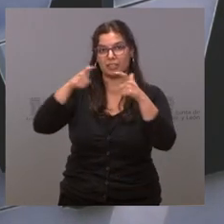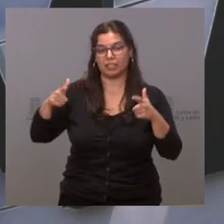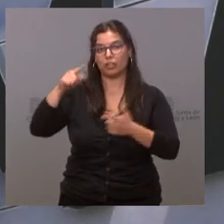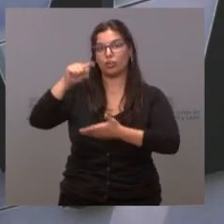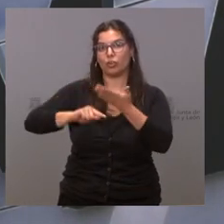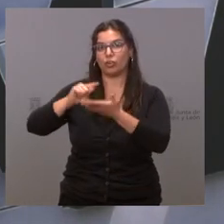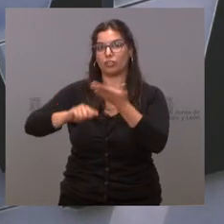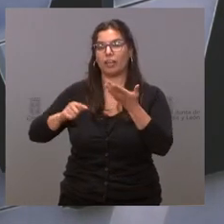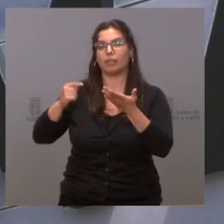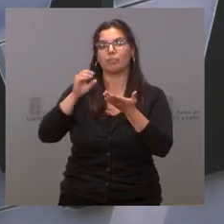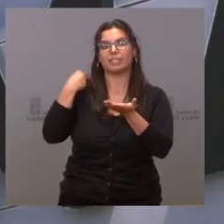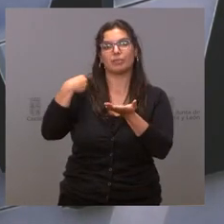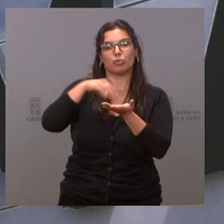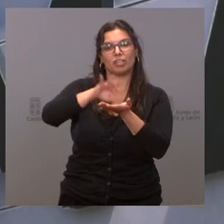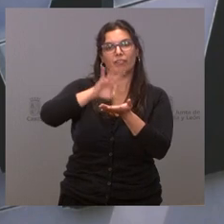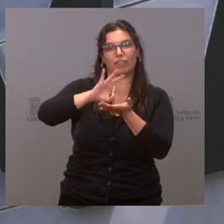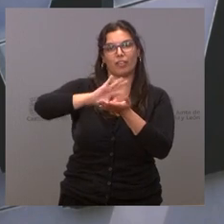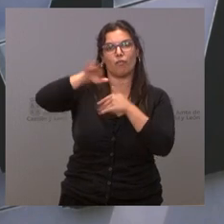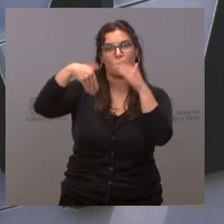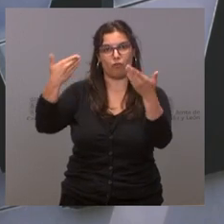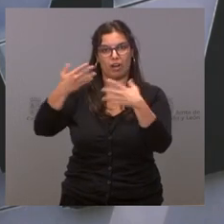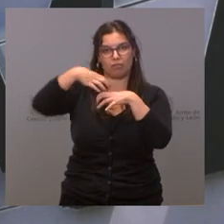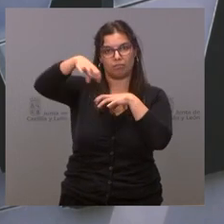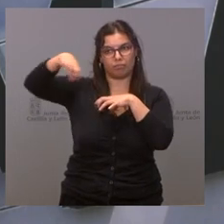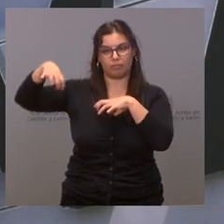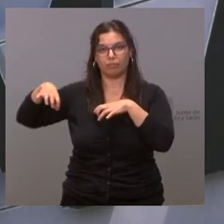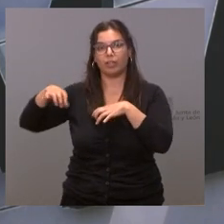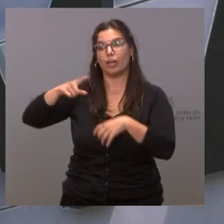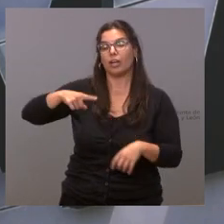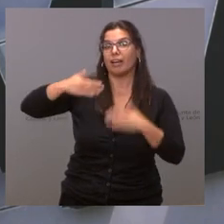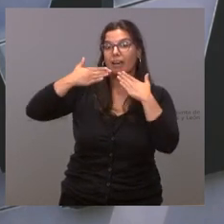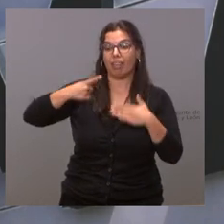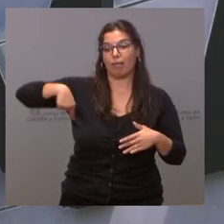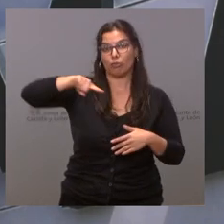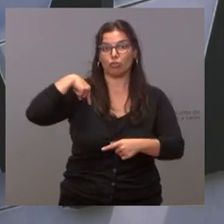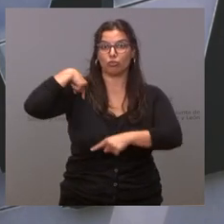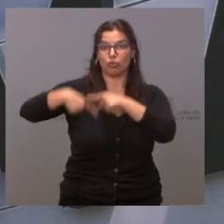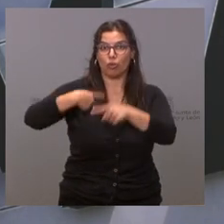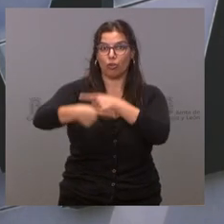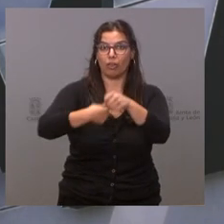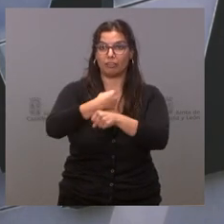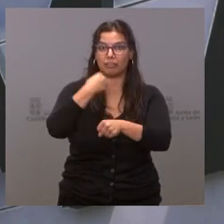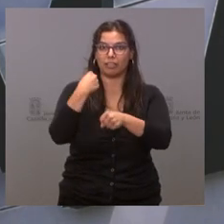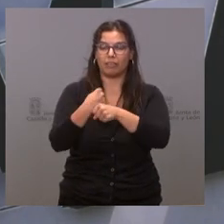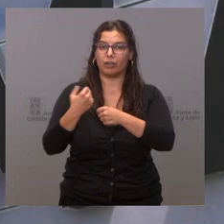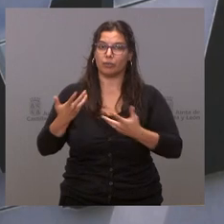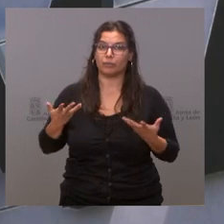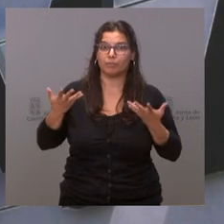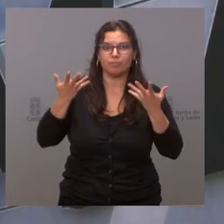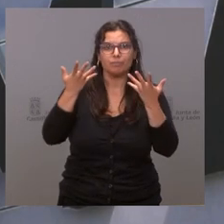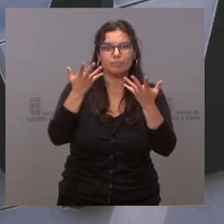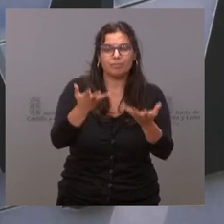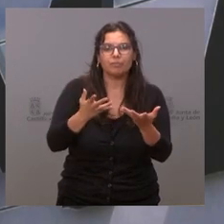externalizados que dais vida con vuestro trabajo diario a lo que es un centro puntero un